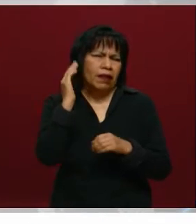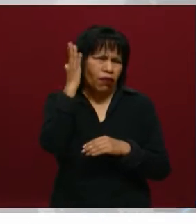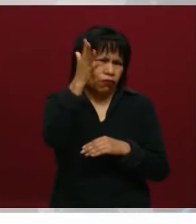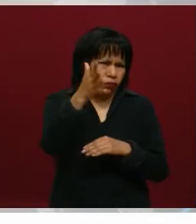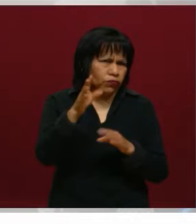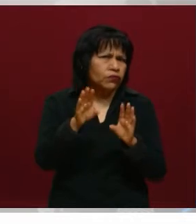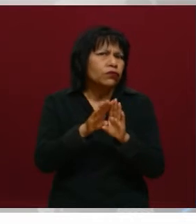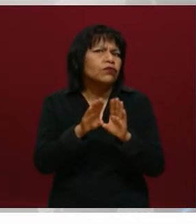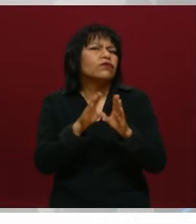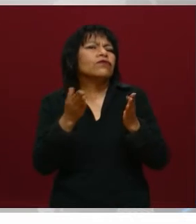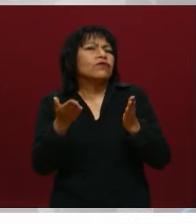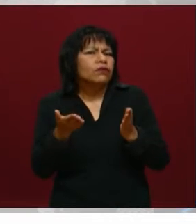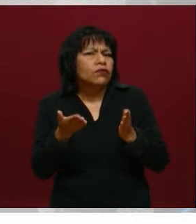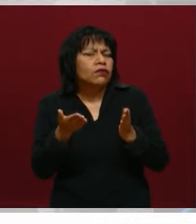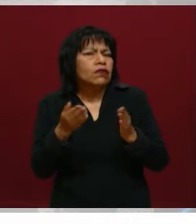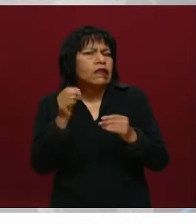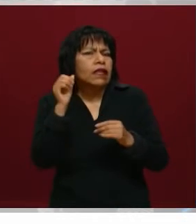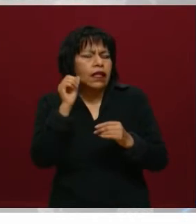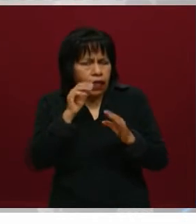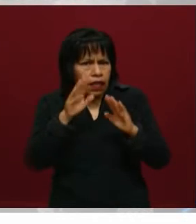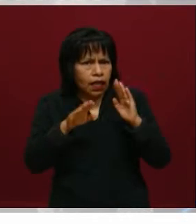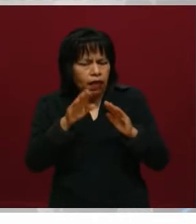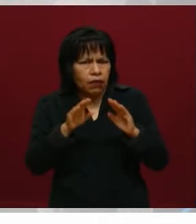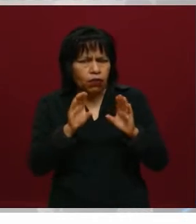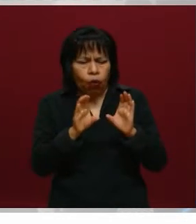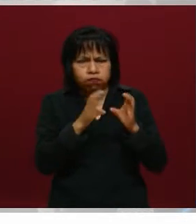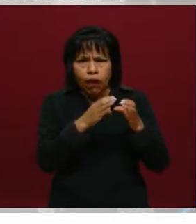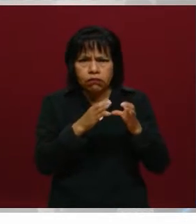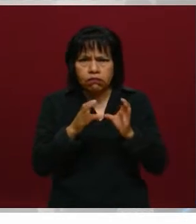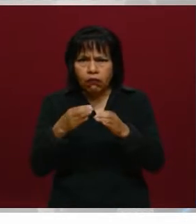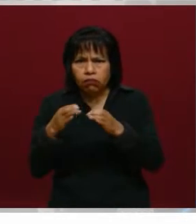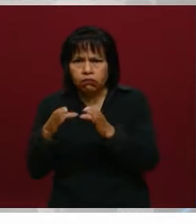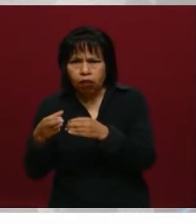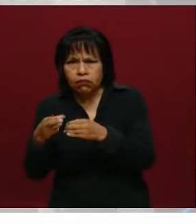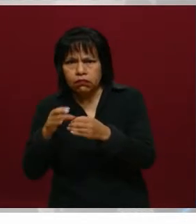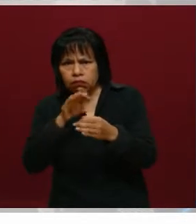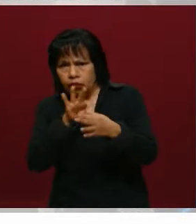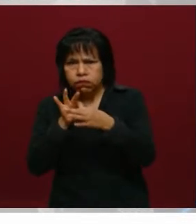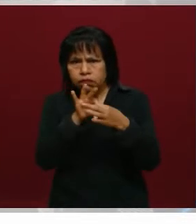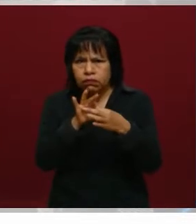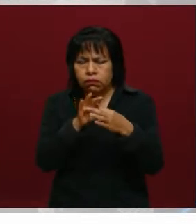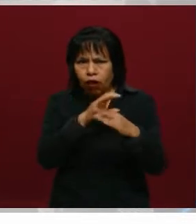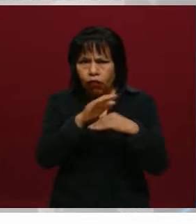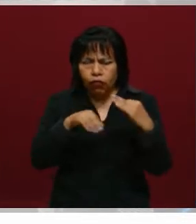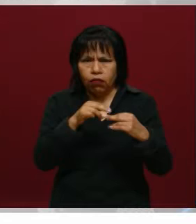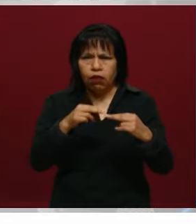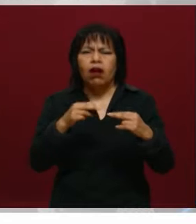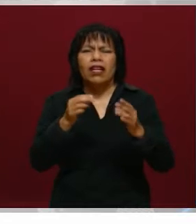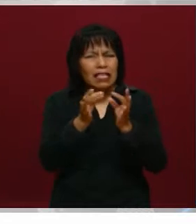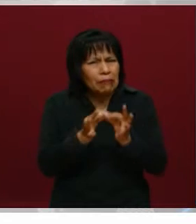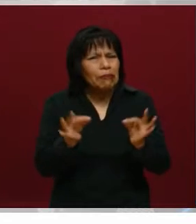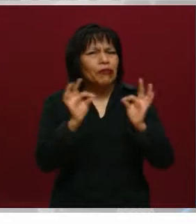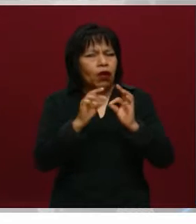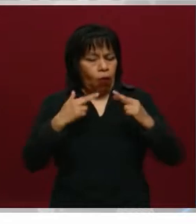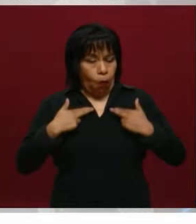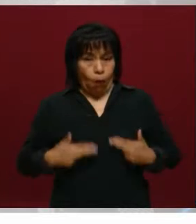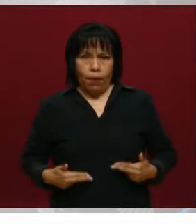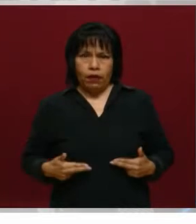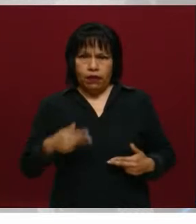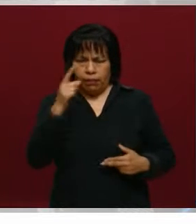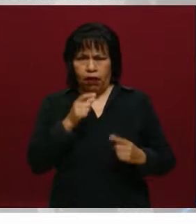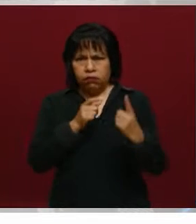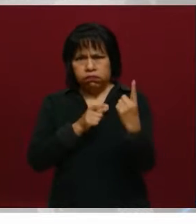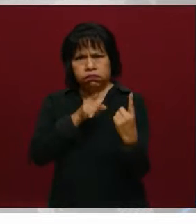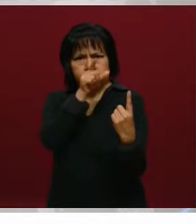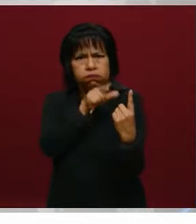repercutan en la conformación de nuestras comunidades la educación humanizante contribuye a formar ciudadanía para